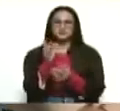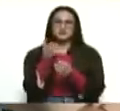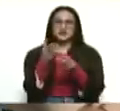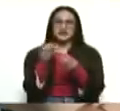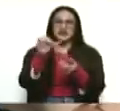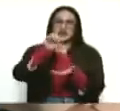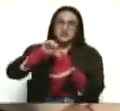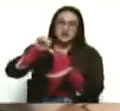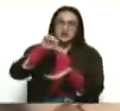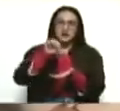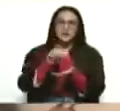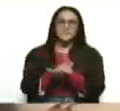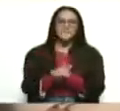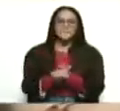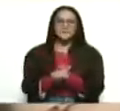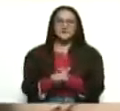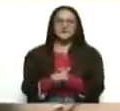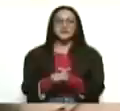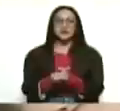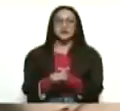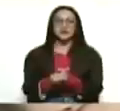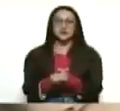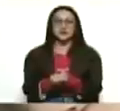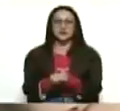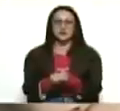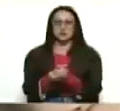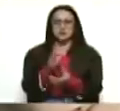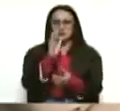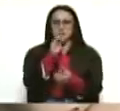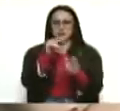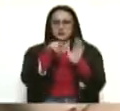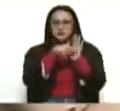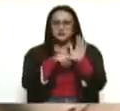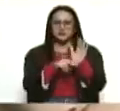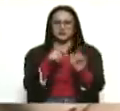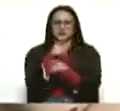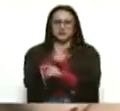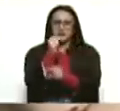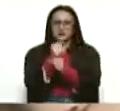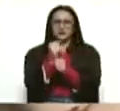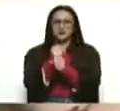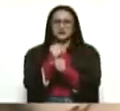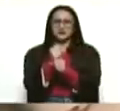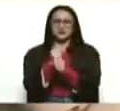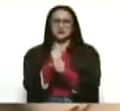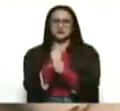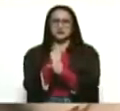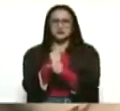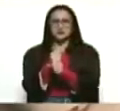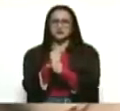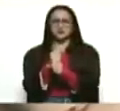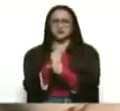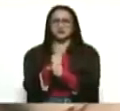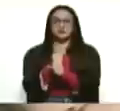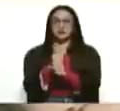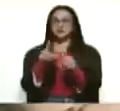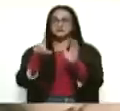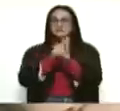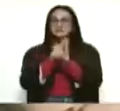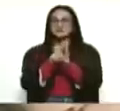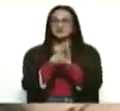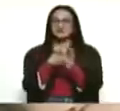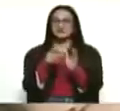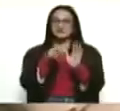de recolección de desechos sólidos no tiene las tarifas, las tasas. Es obligación, es trabajo nuestro proceder a una reforma de esa ley para que allí sí